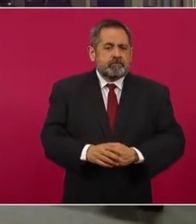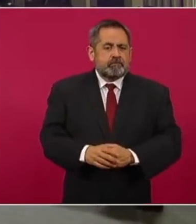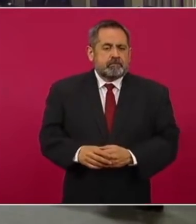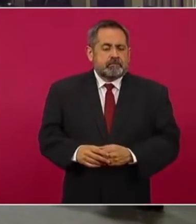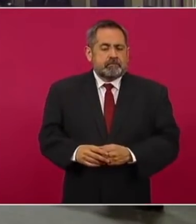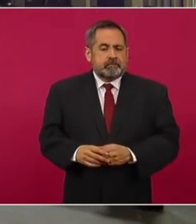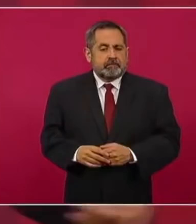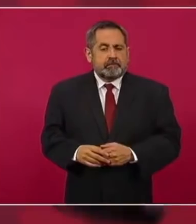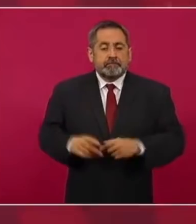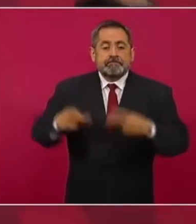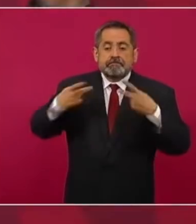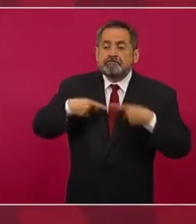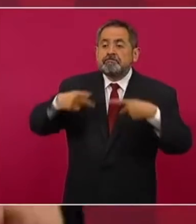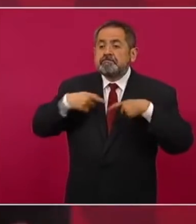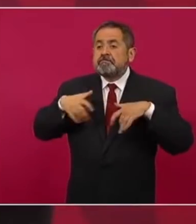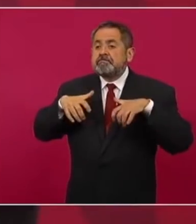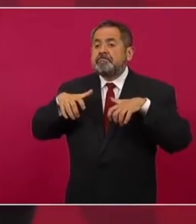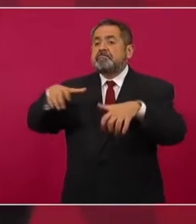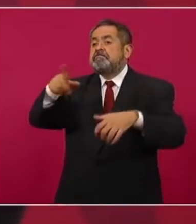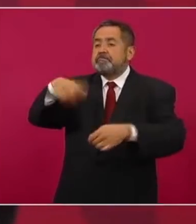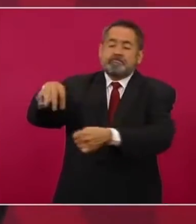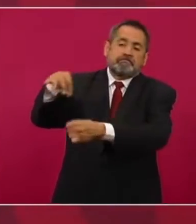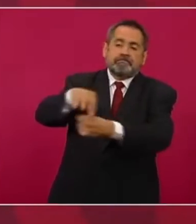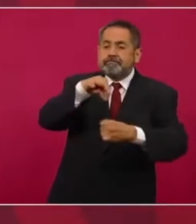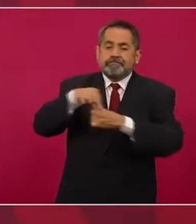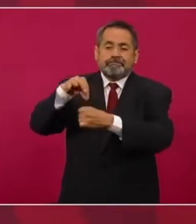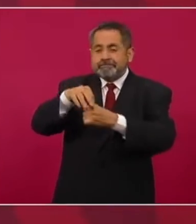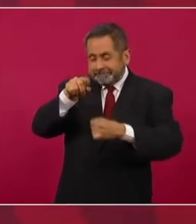Va a ser la gente la que va a decidir.